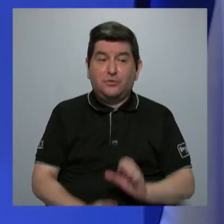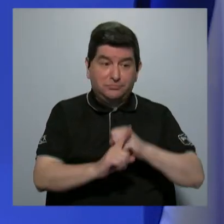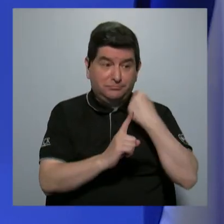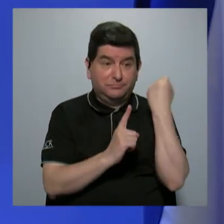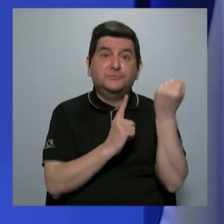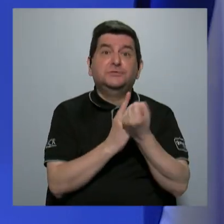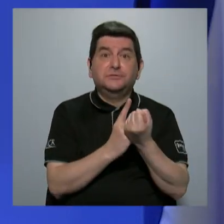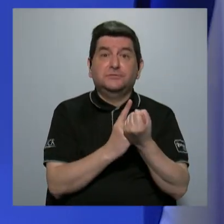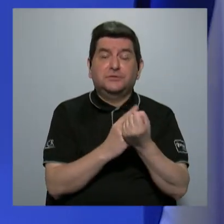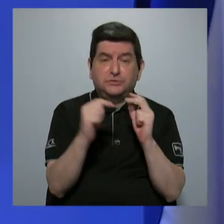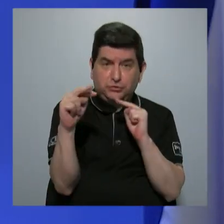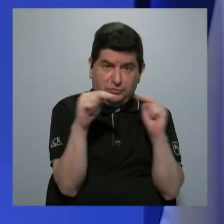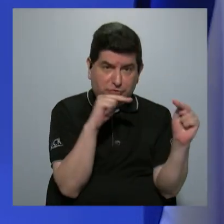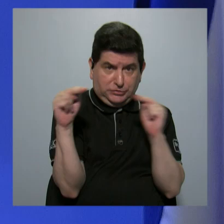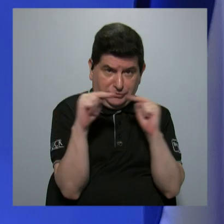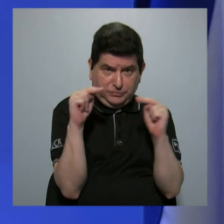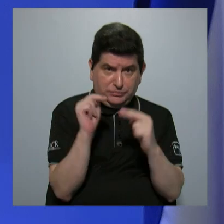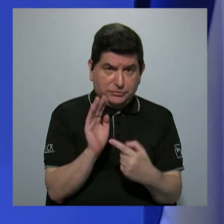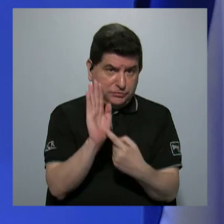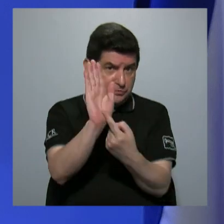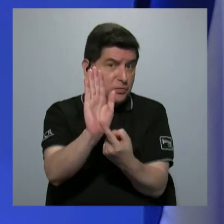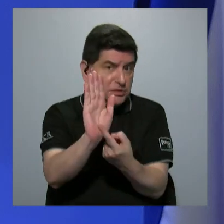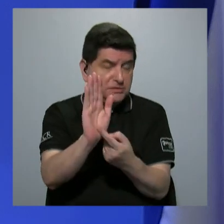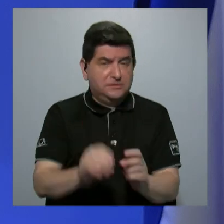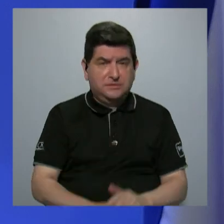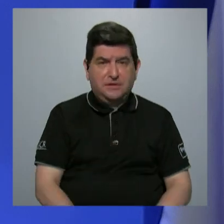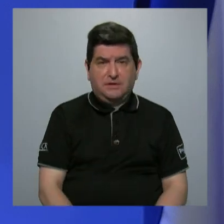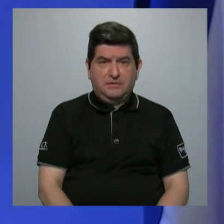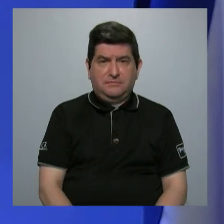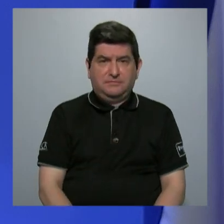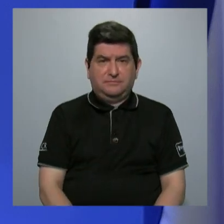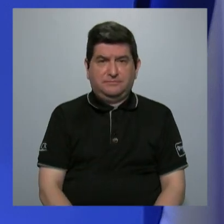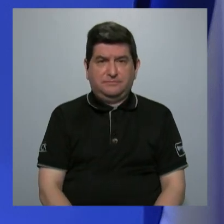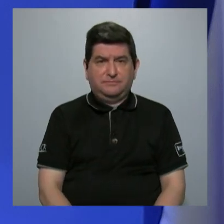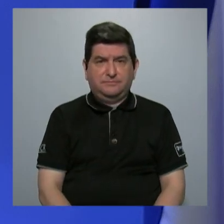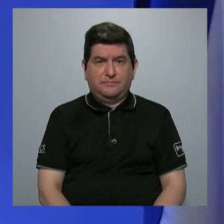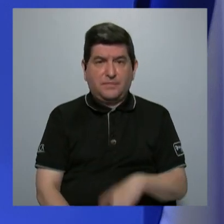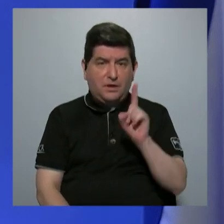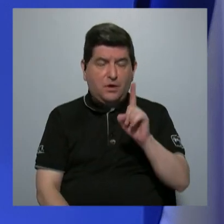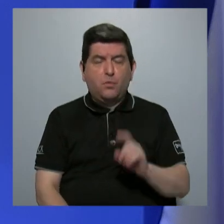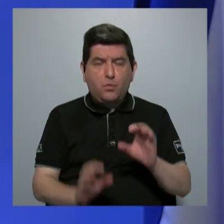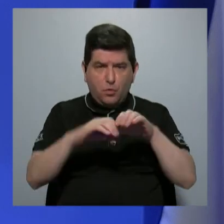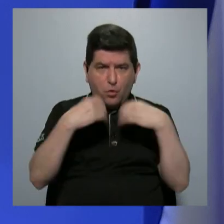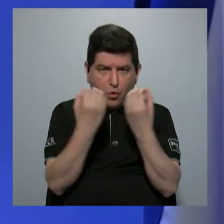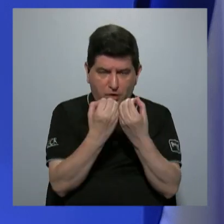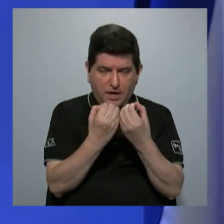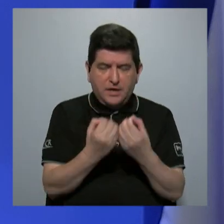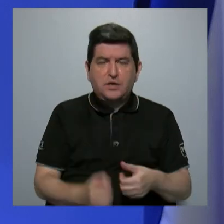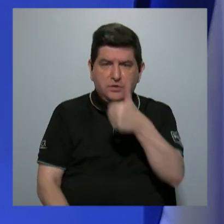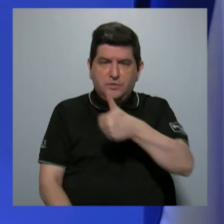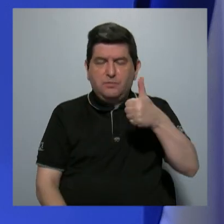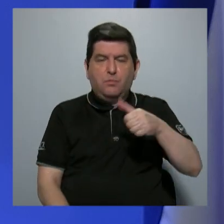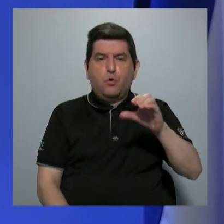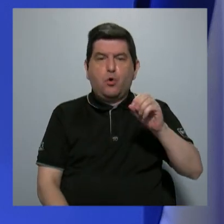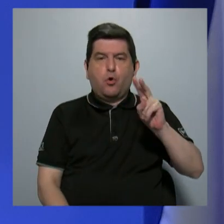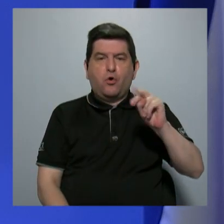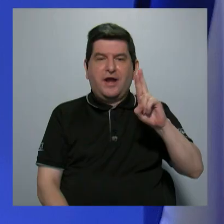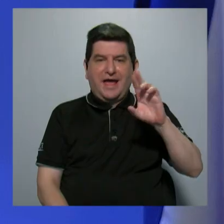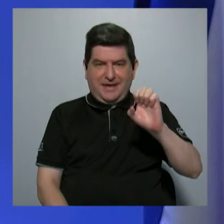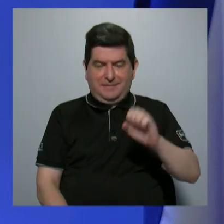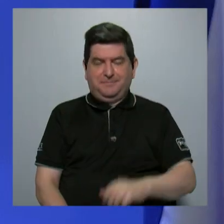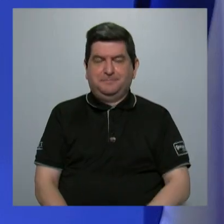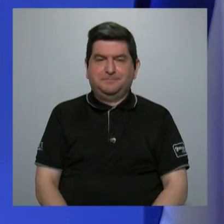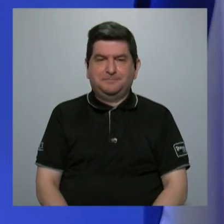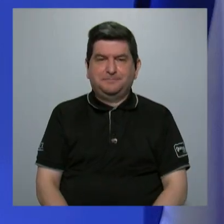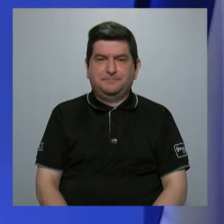que la negociación nos dice que tenemos un órgano rector, que es el CONARE, que de alguna